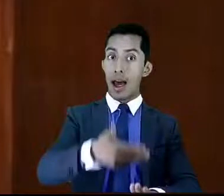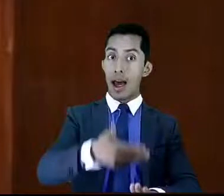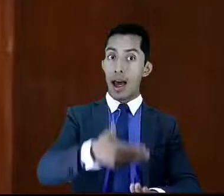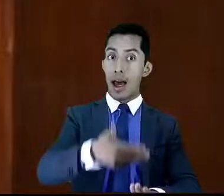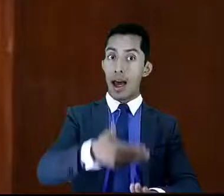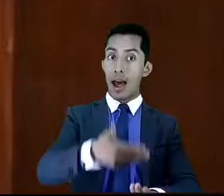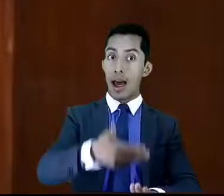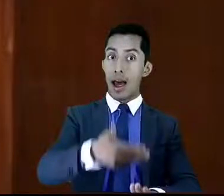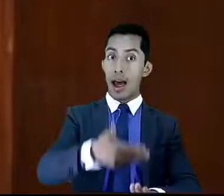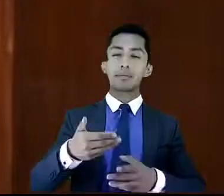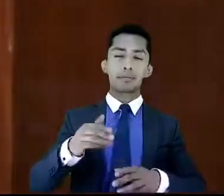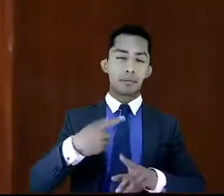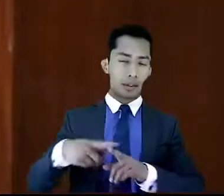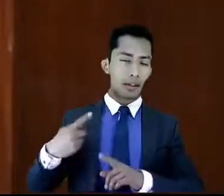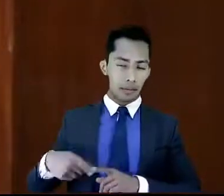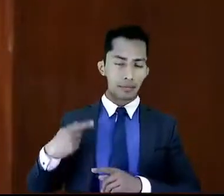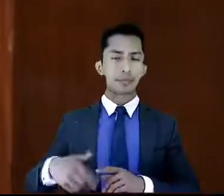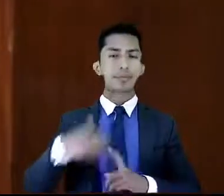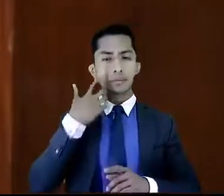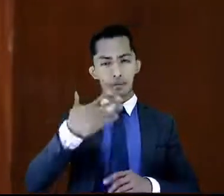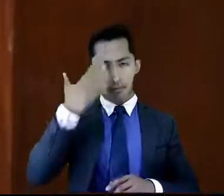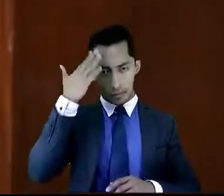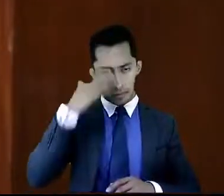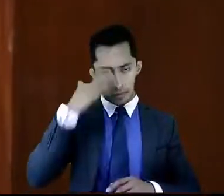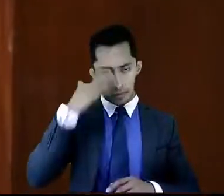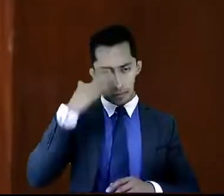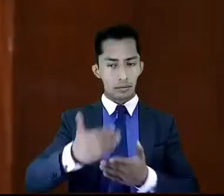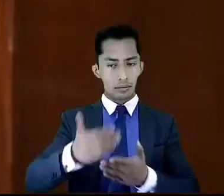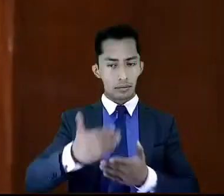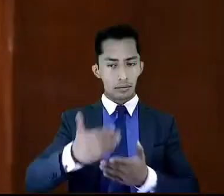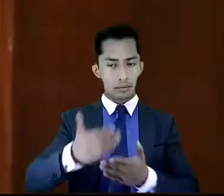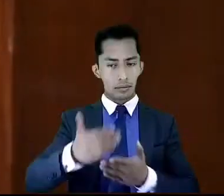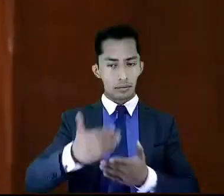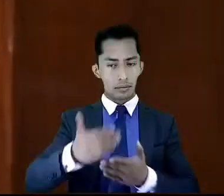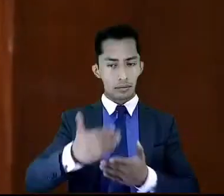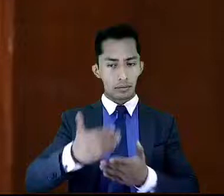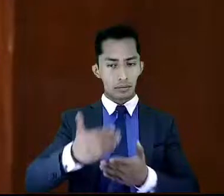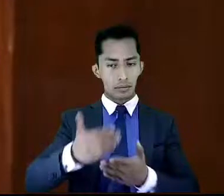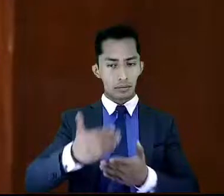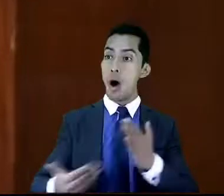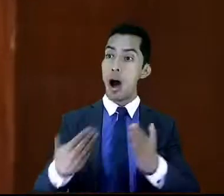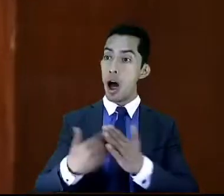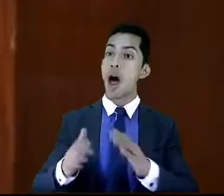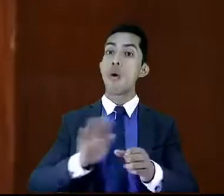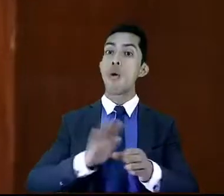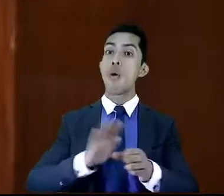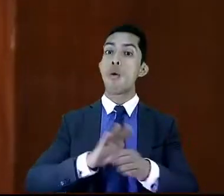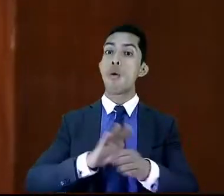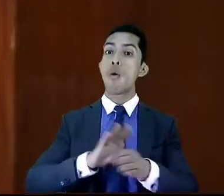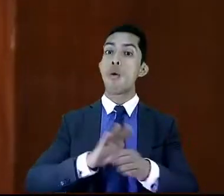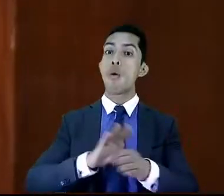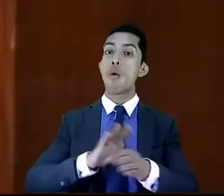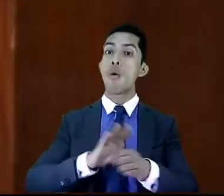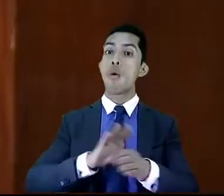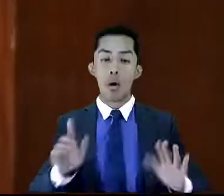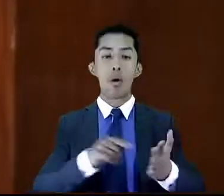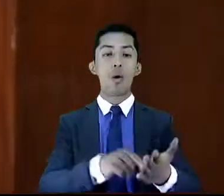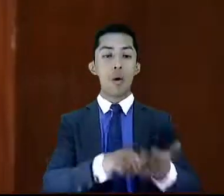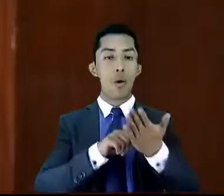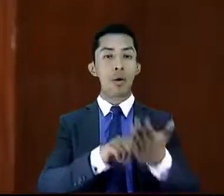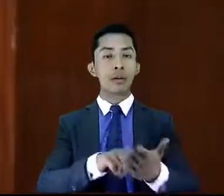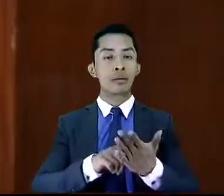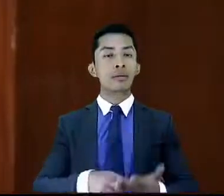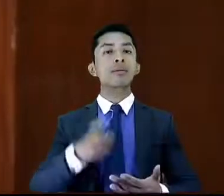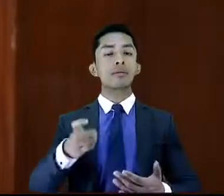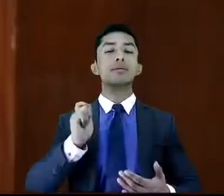anteriormente contratados, porque hasta el día de hoy no hay información, por lo que pondremos límites al